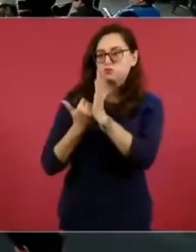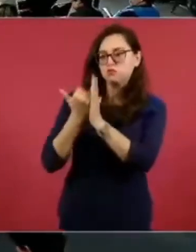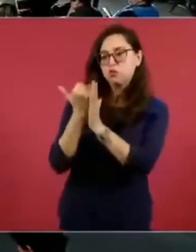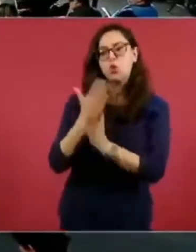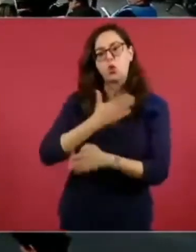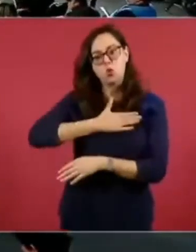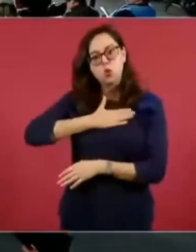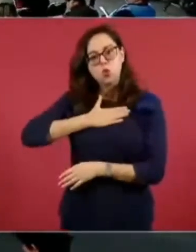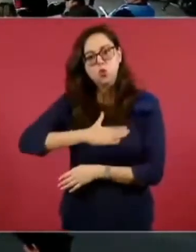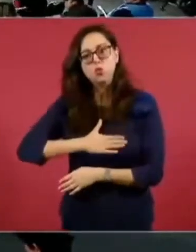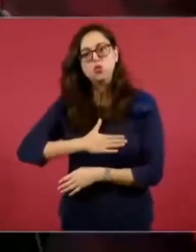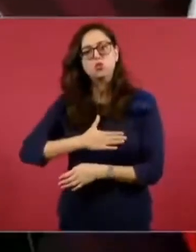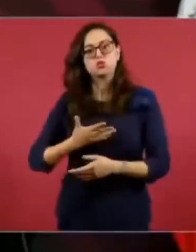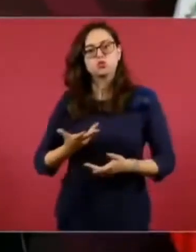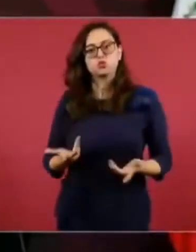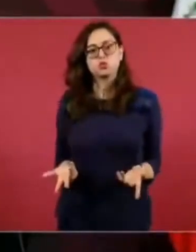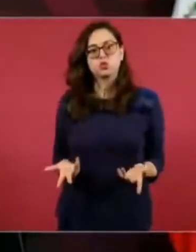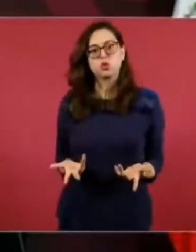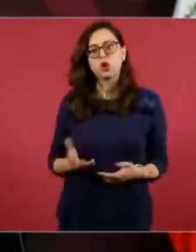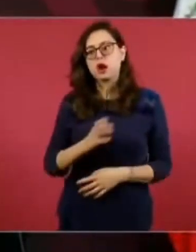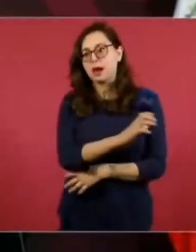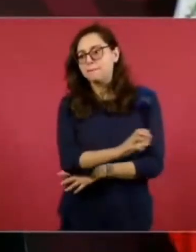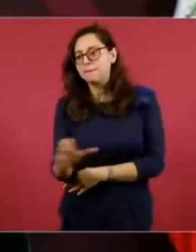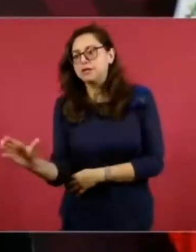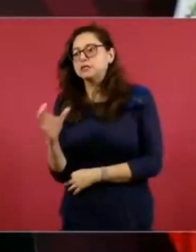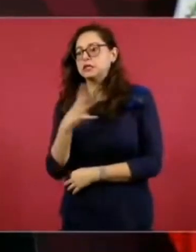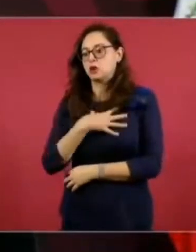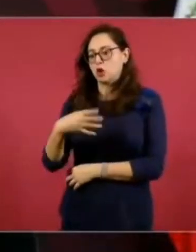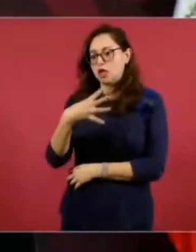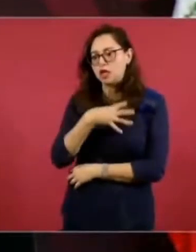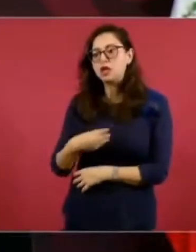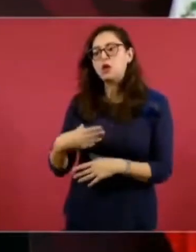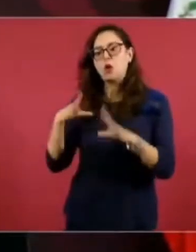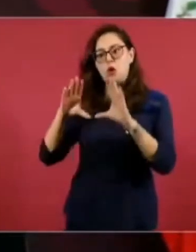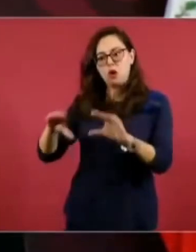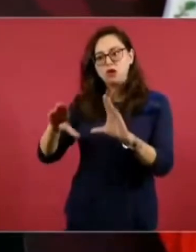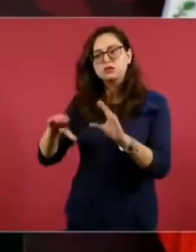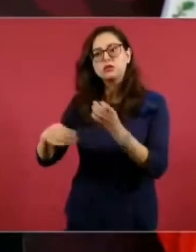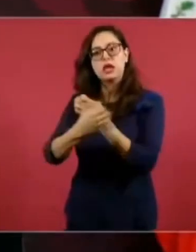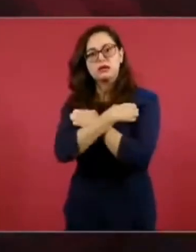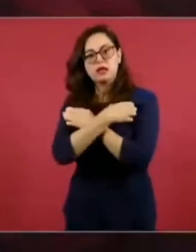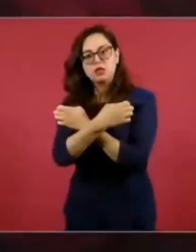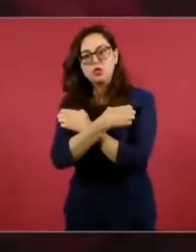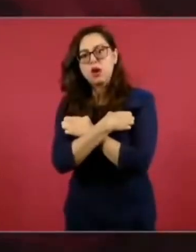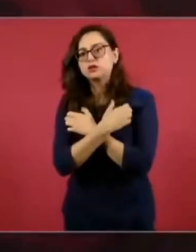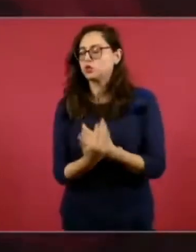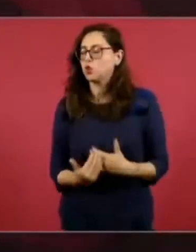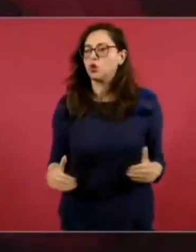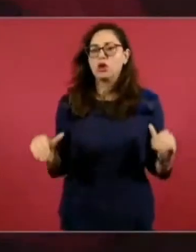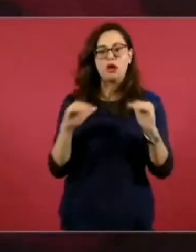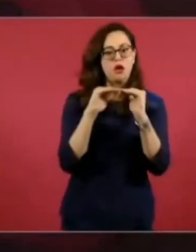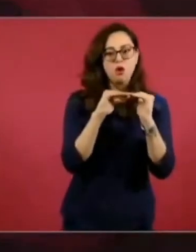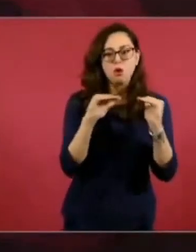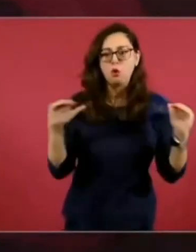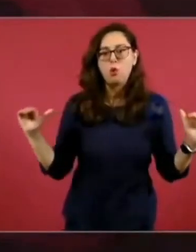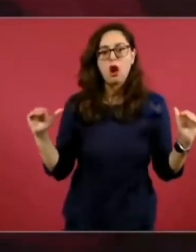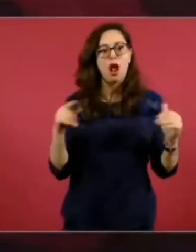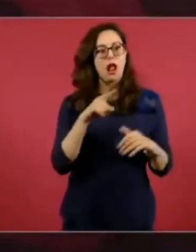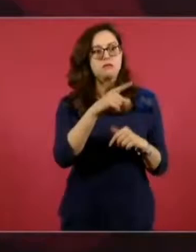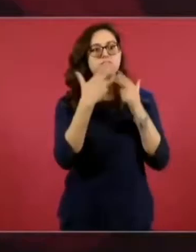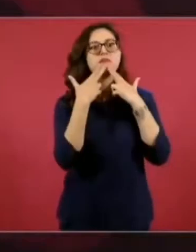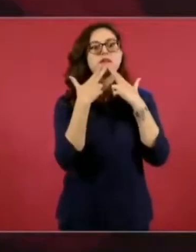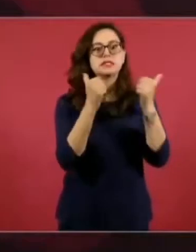que se eduque al hijo del campesino y del barretero igual que al hijo del más rico